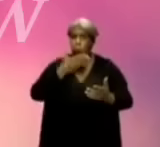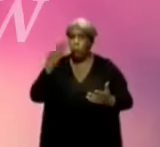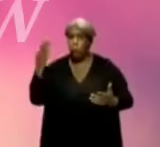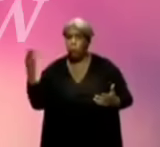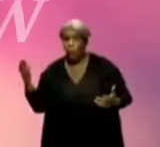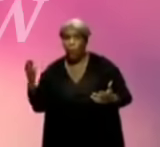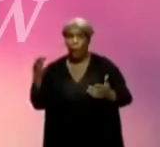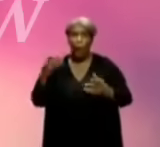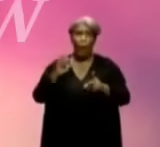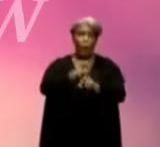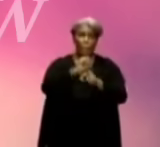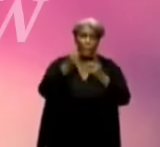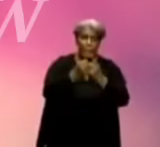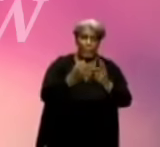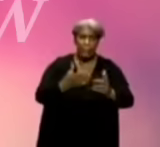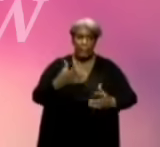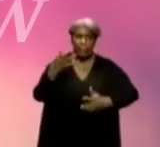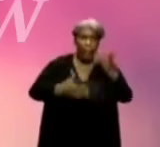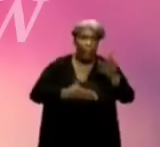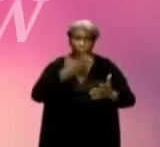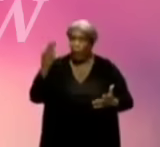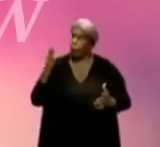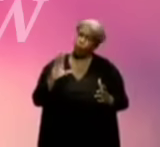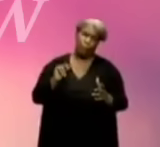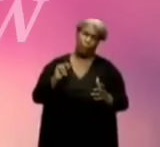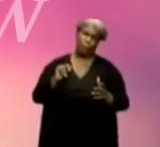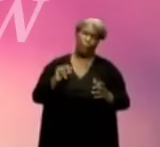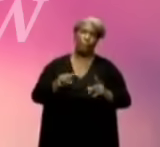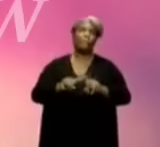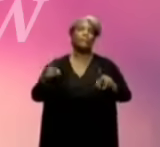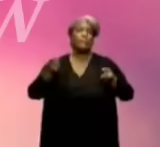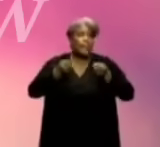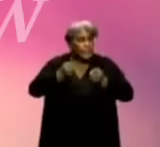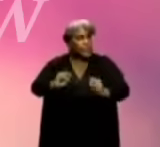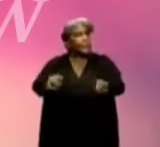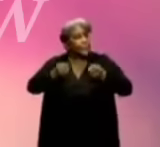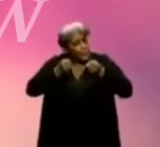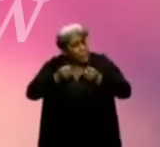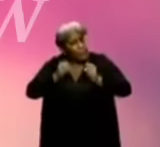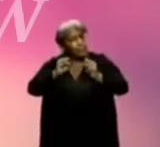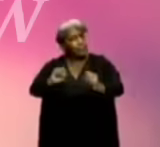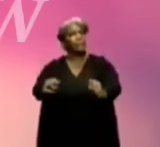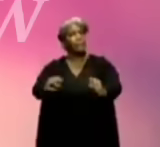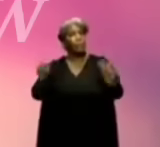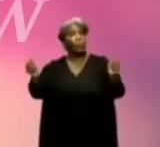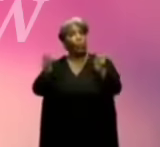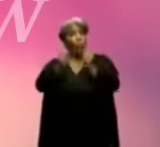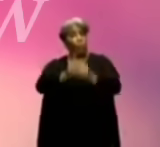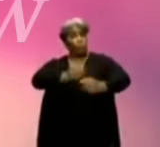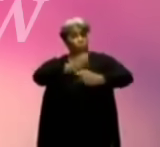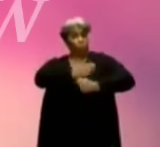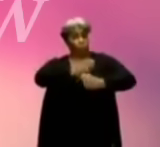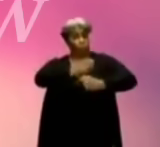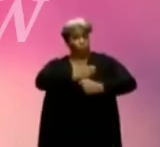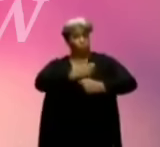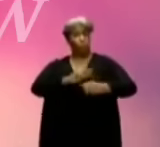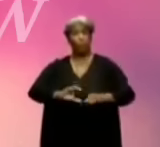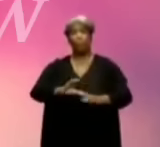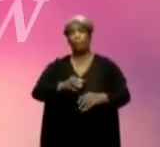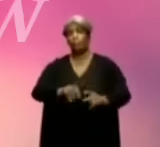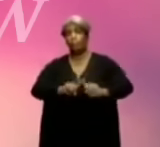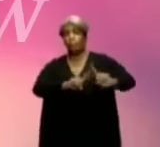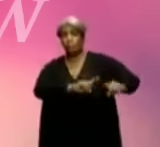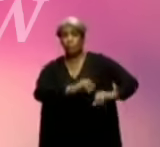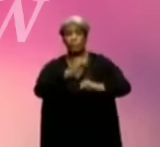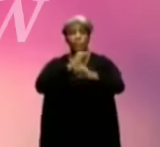que no hayan situaciones y hechos delictivos, pero vamos a tratar, a hacer todo lo posible, juntamente con las Fuerzas Armadas, con todas las